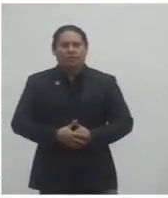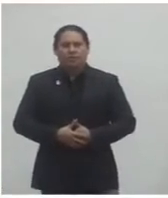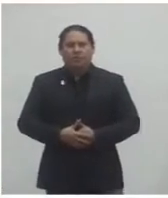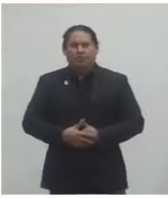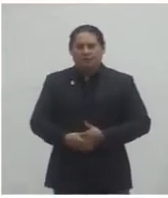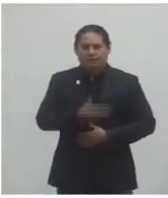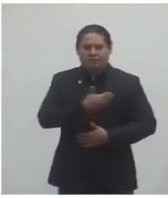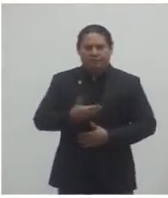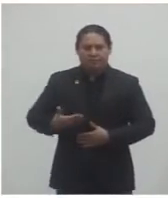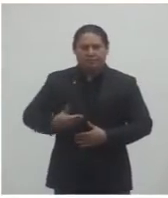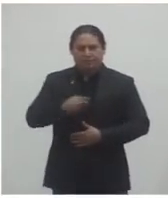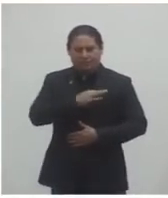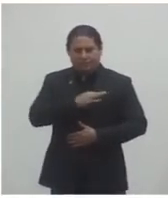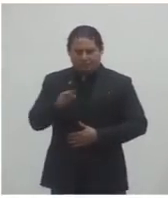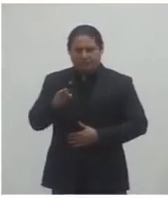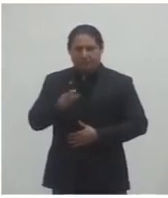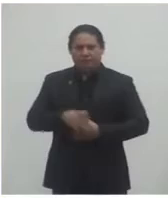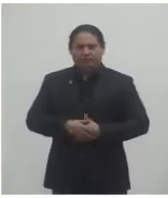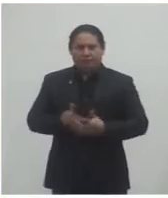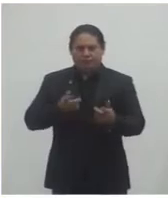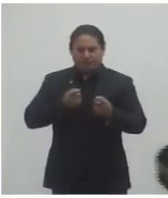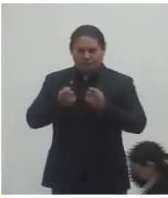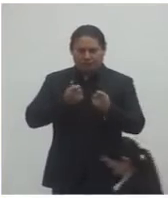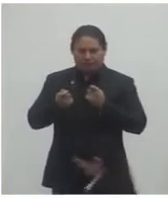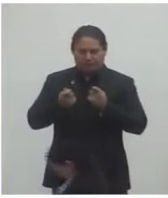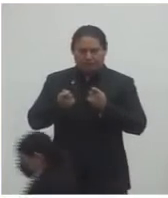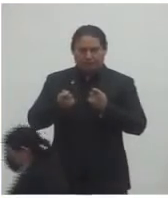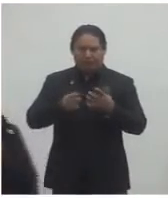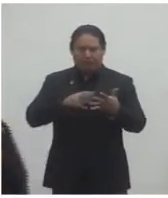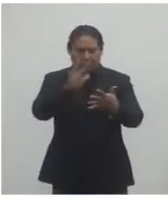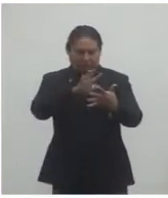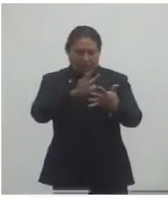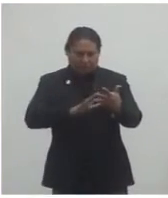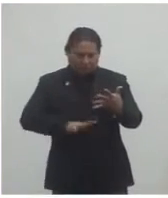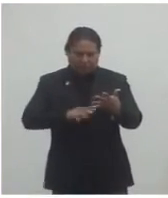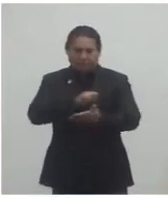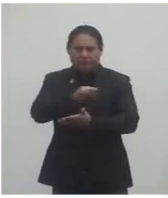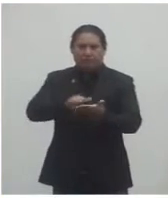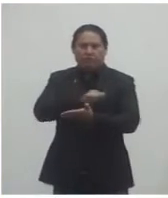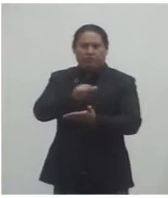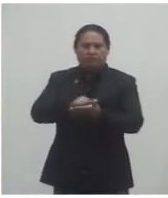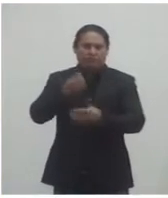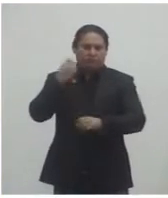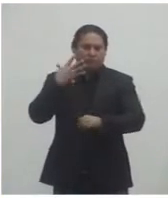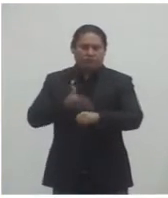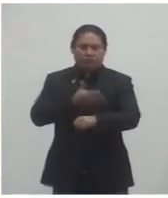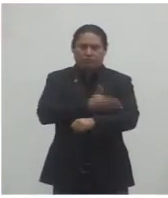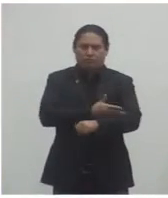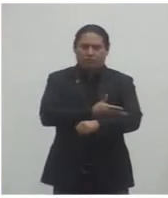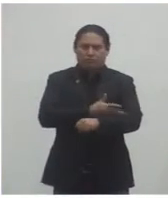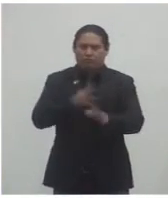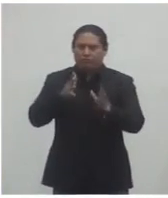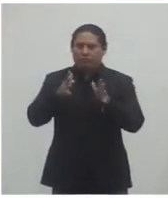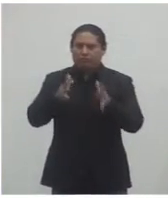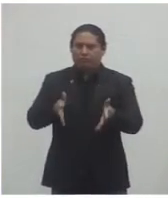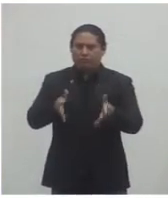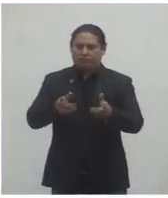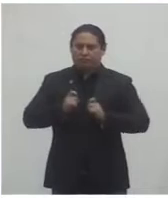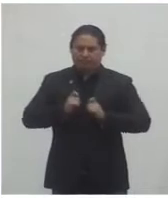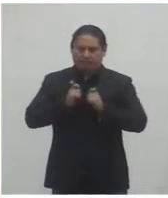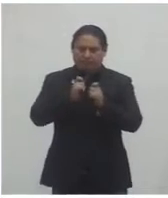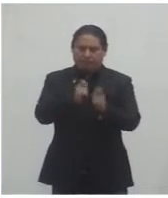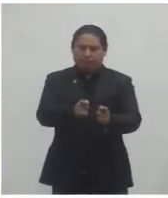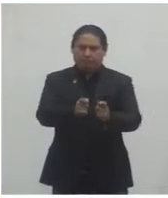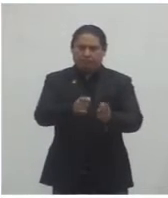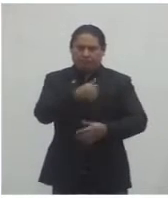esta presidencia se permite proponer que se dispense el trámite de la lectura del acta de la sesión anterior, ya que nos fue